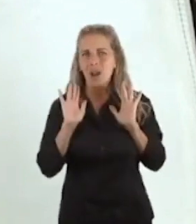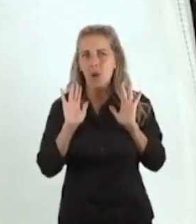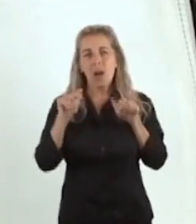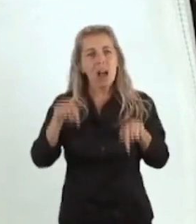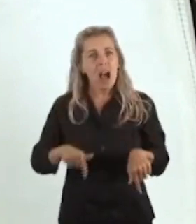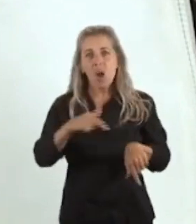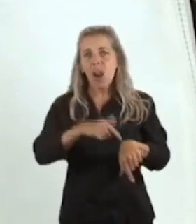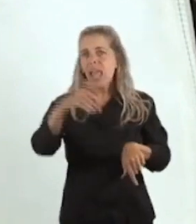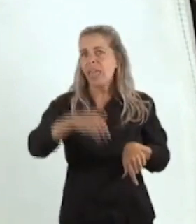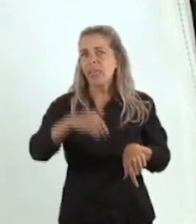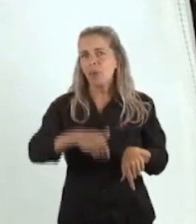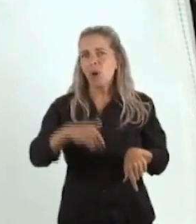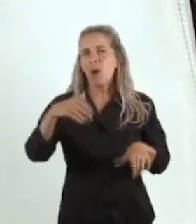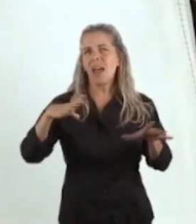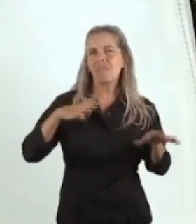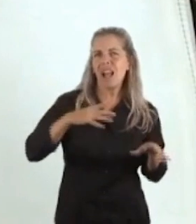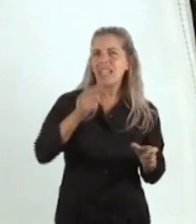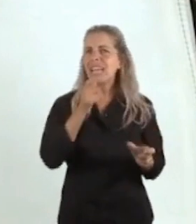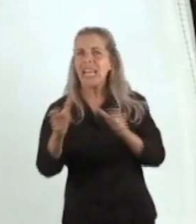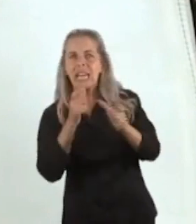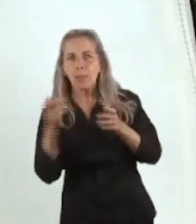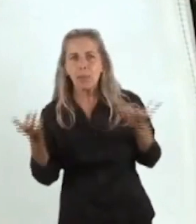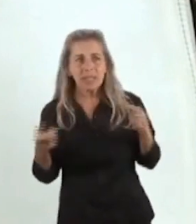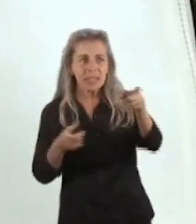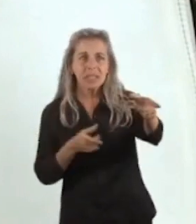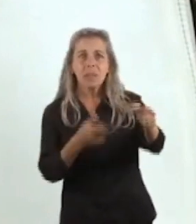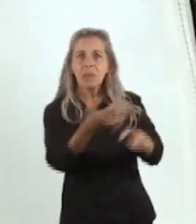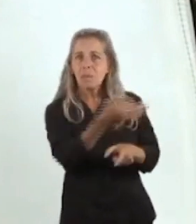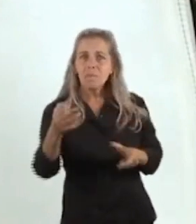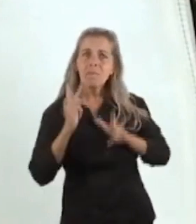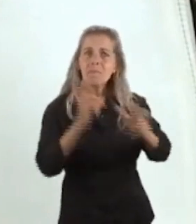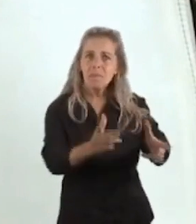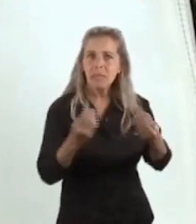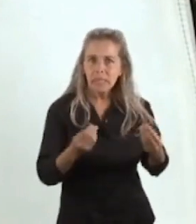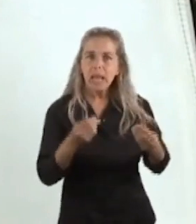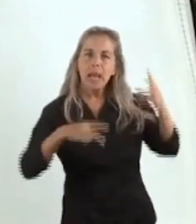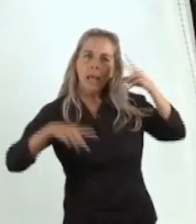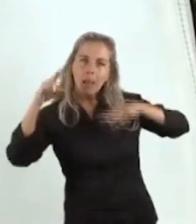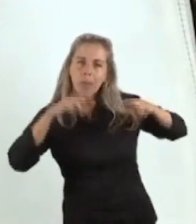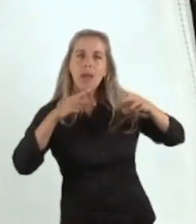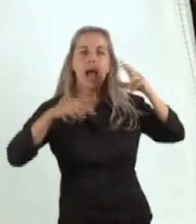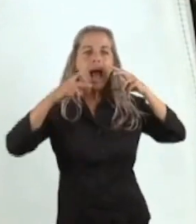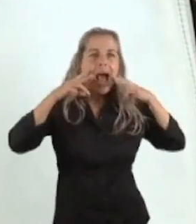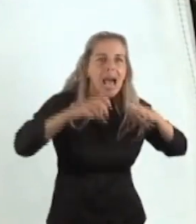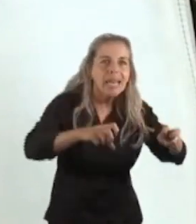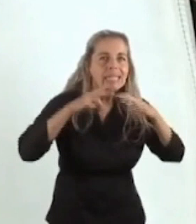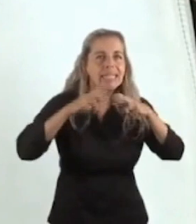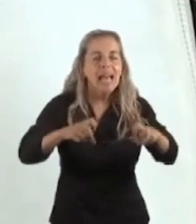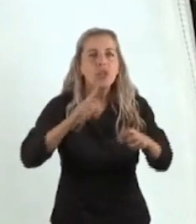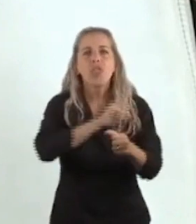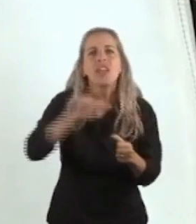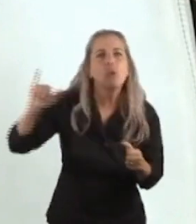bien están ustedes como lo dijo en la introducción analizando y revisando denuncias de malversación de